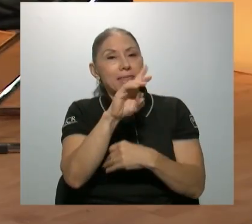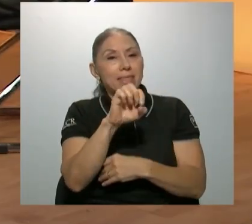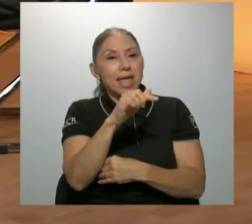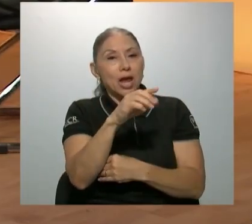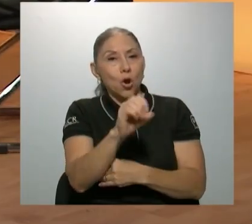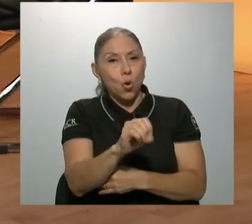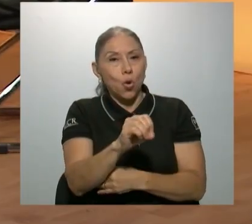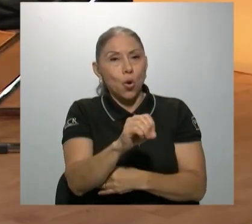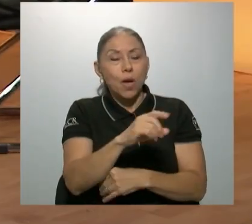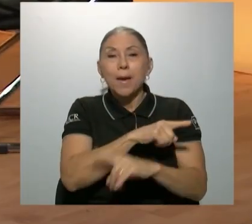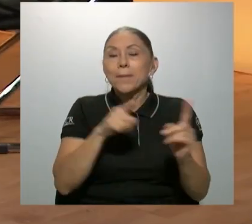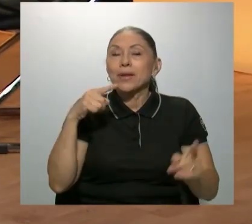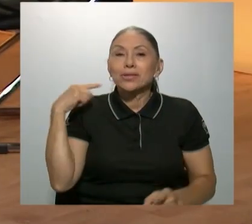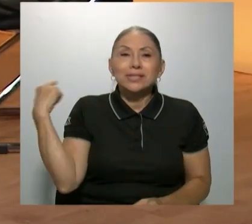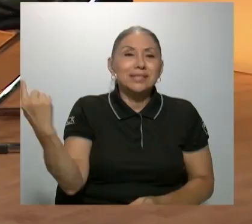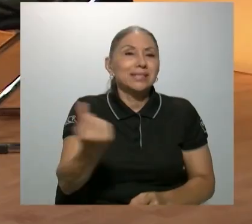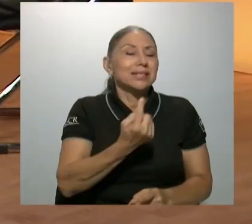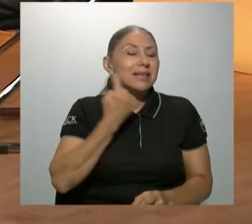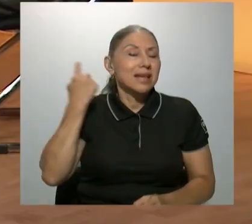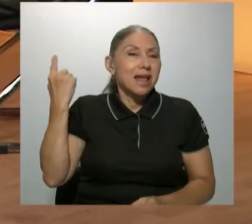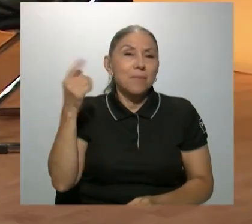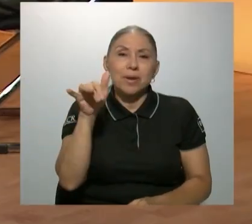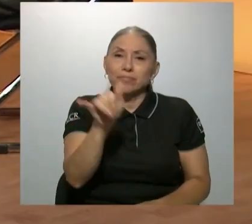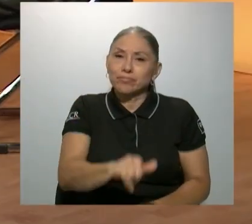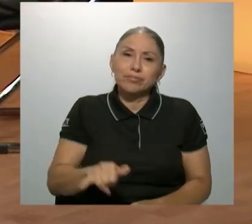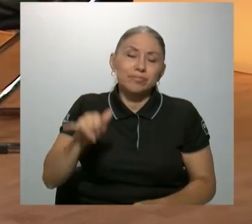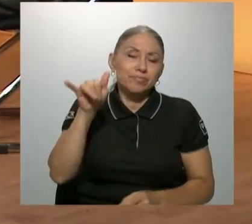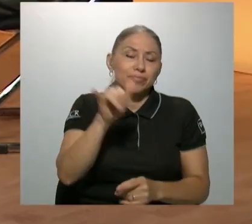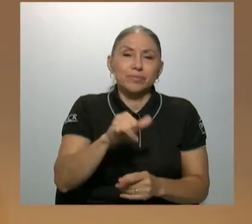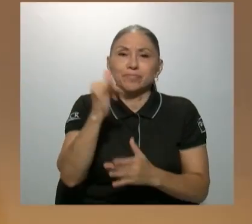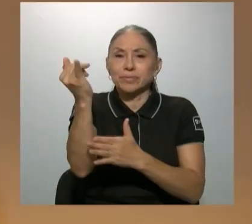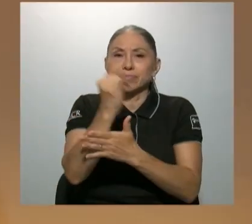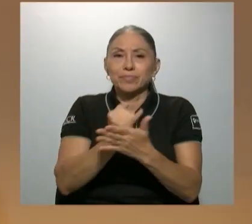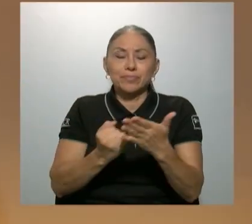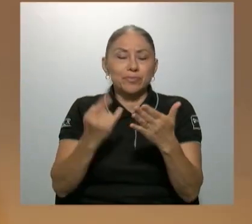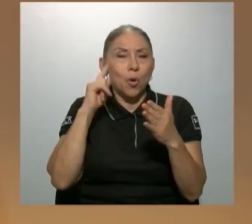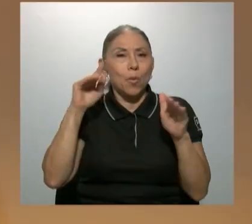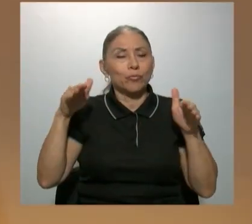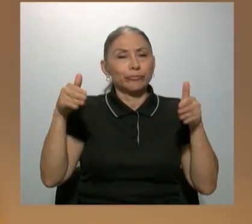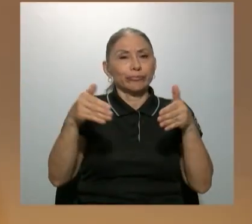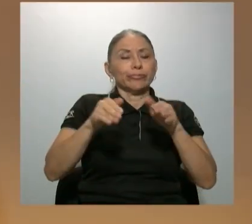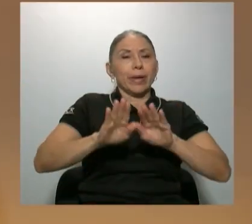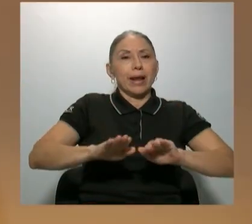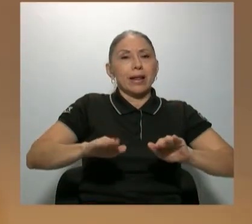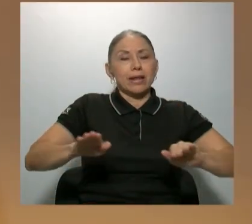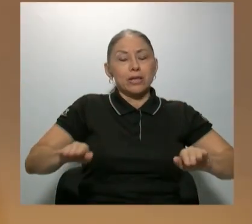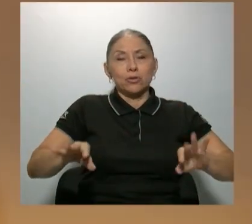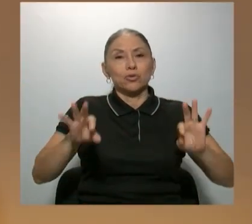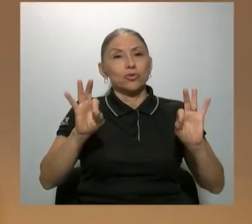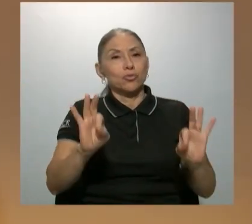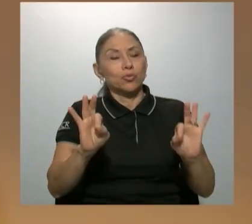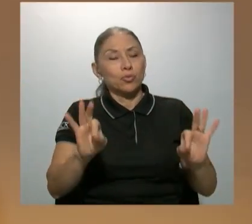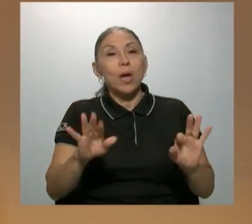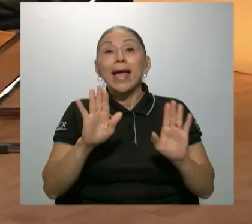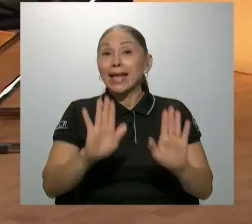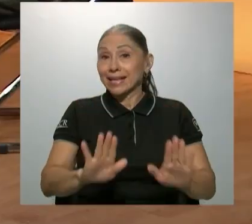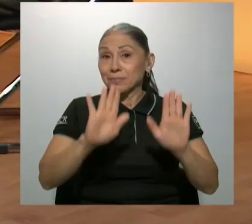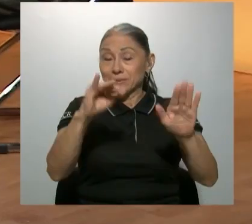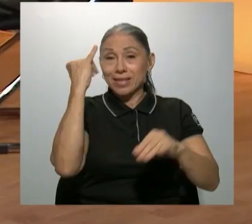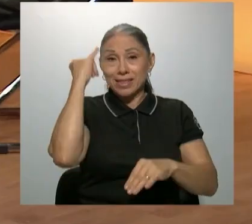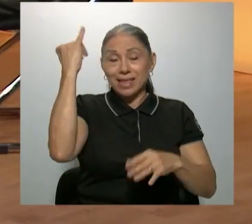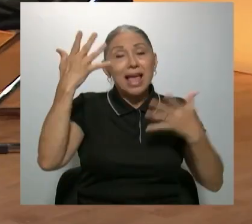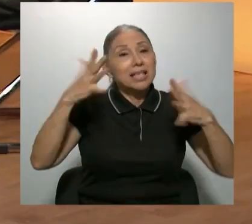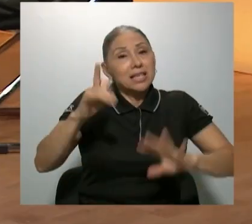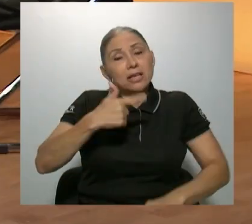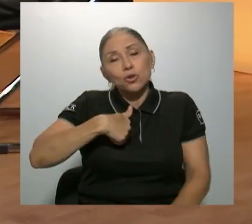pues siembra para siempre. Y entonces, pero me parece una espléndida idea y veré cómo, ya yo soy un anciano